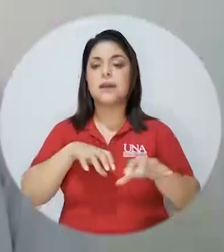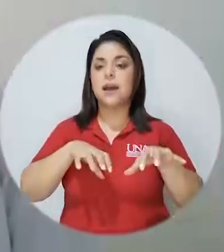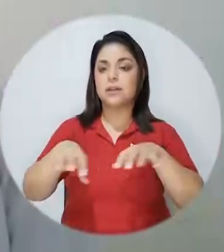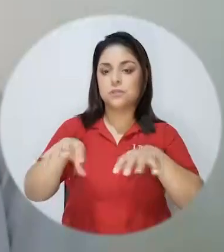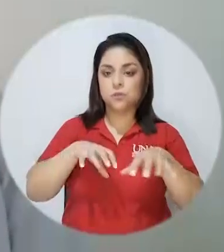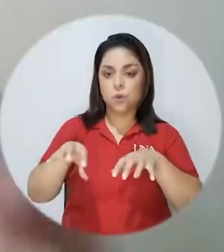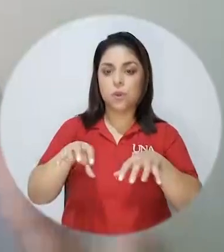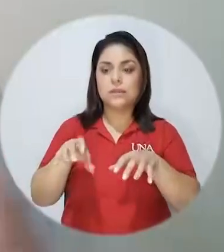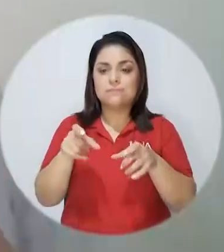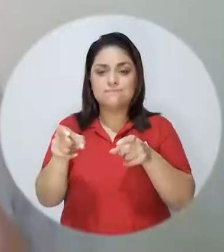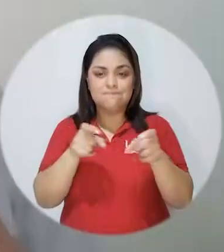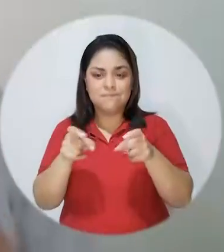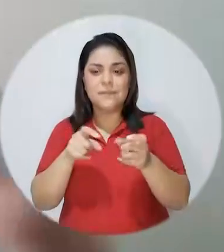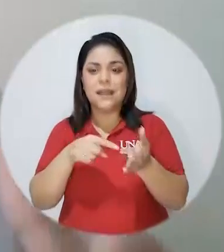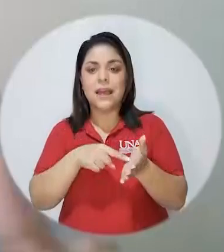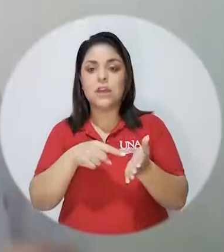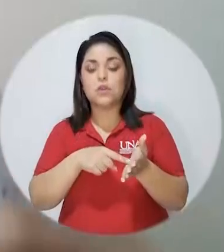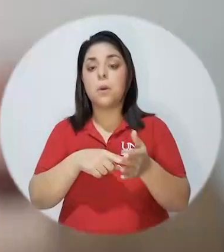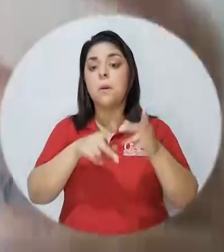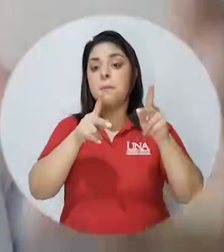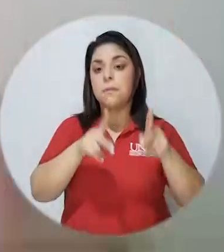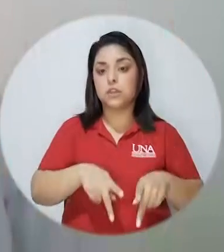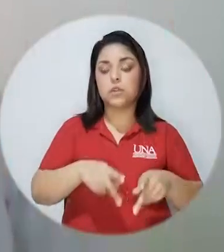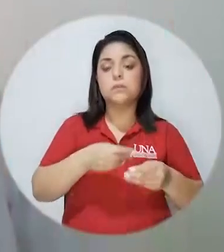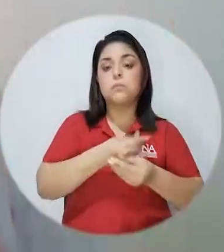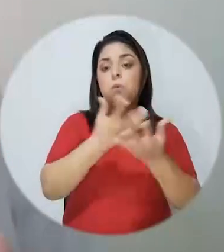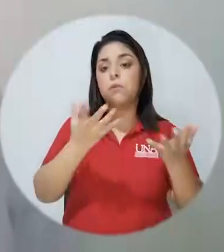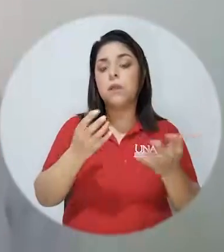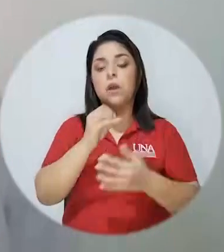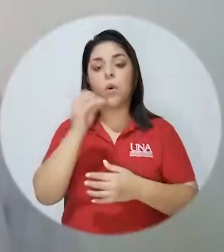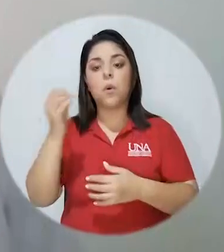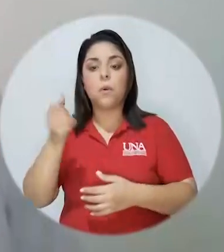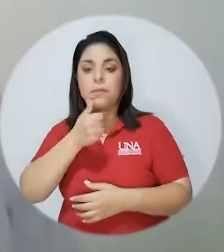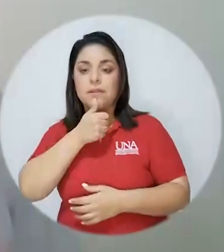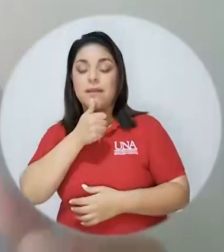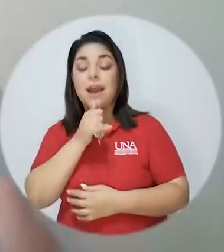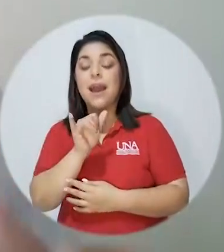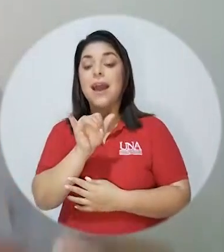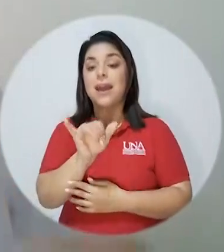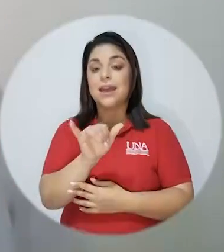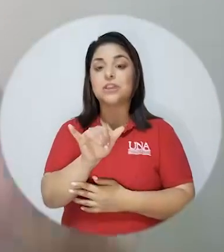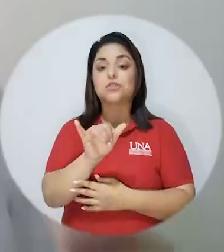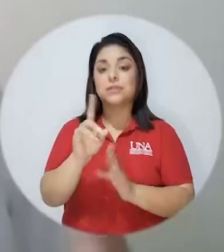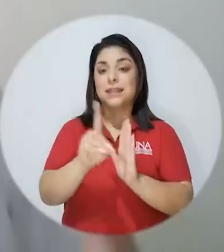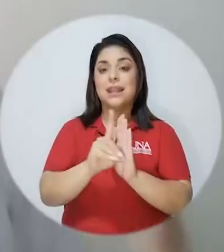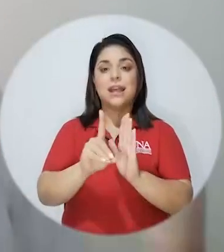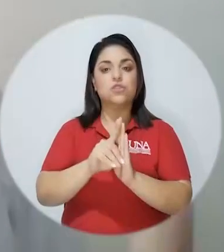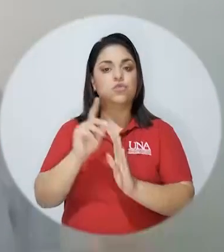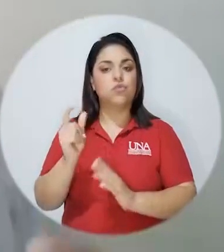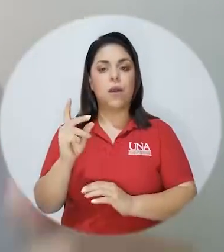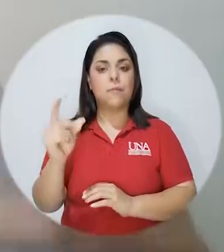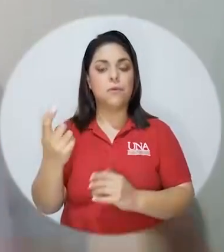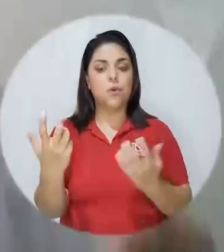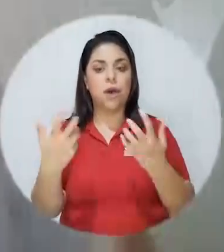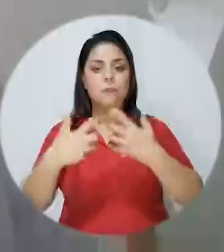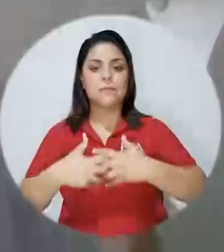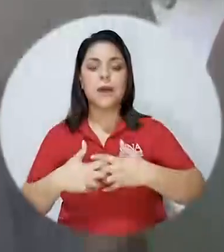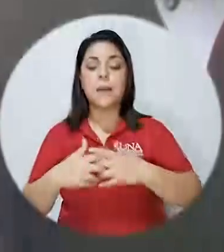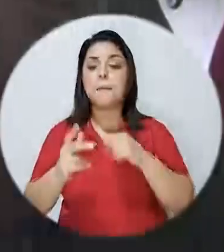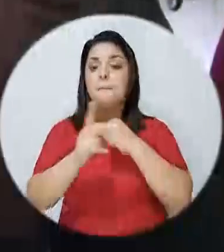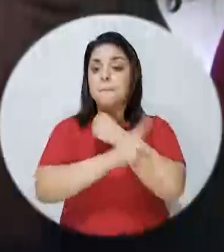las acciones que las personas tienen, ya sea personas naturales o personas jurídicas. Entonces, el derecho ha tenido que adaptarse rápidamente. Si algunos países no tenían